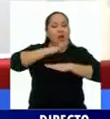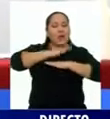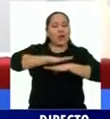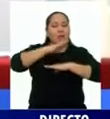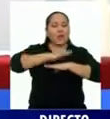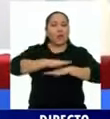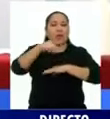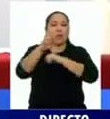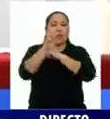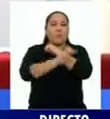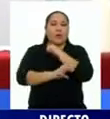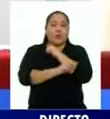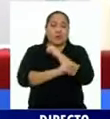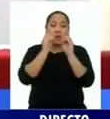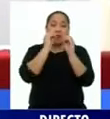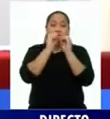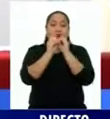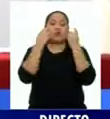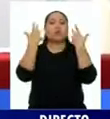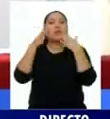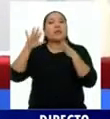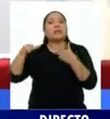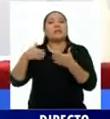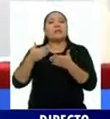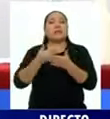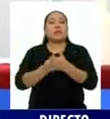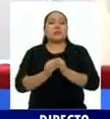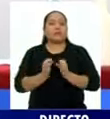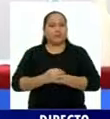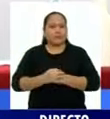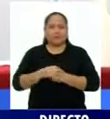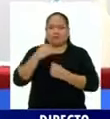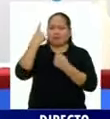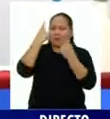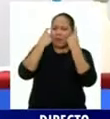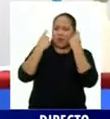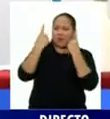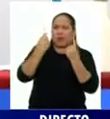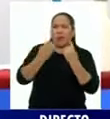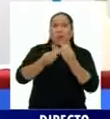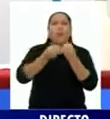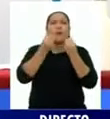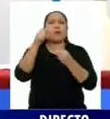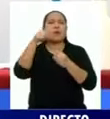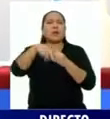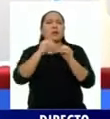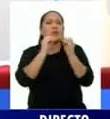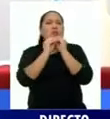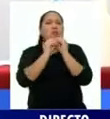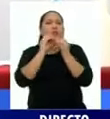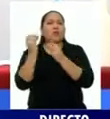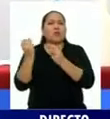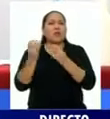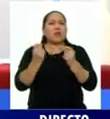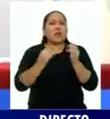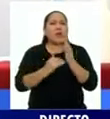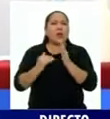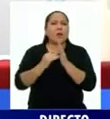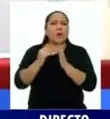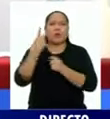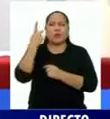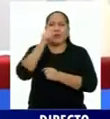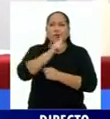recuperación viene. Hay que preguntarnos, ¿y por qué esta recuperación rápida que no se está